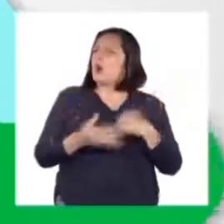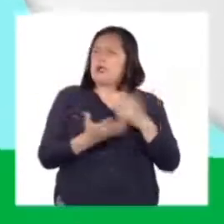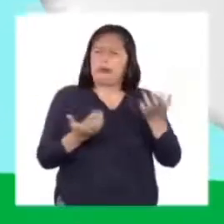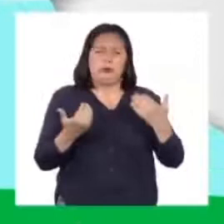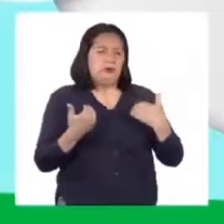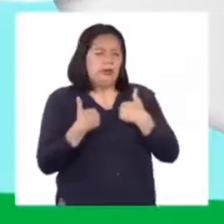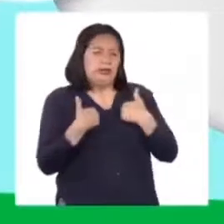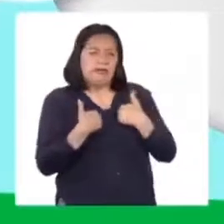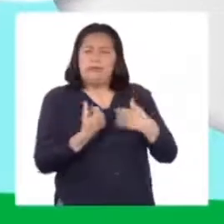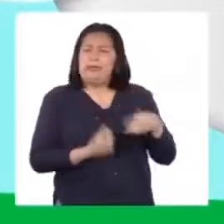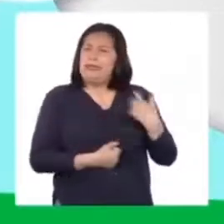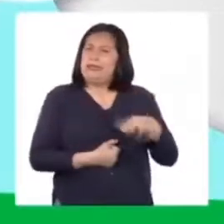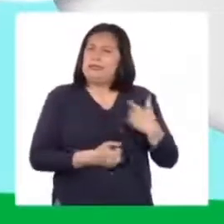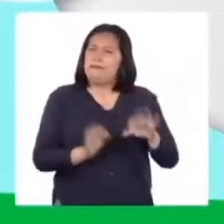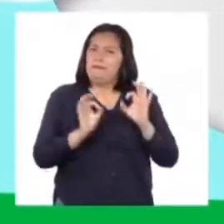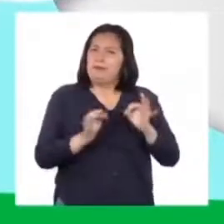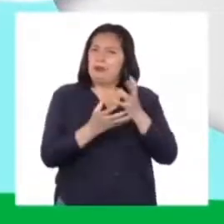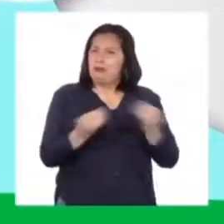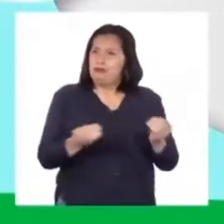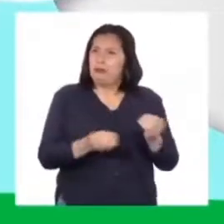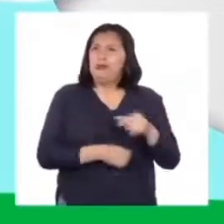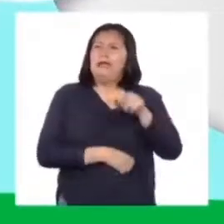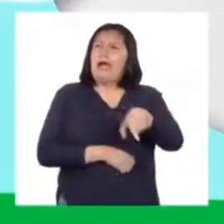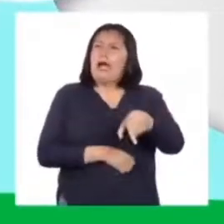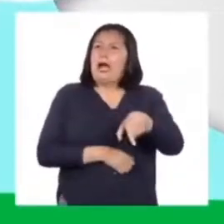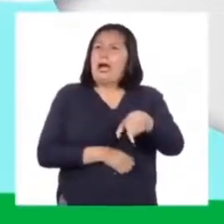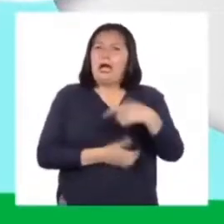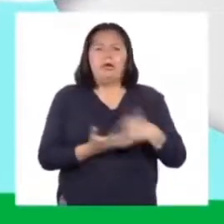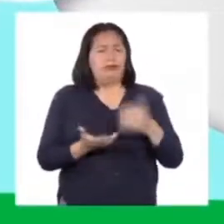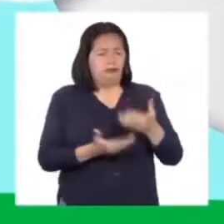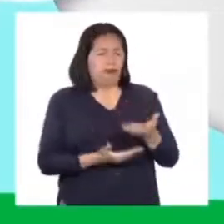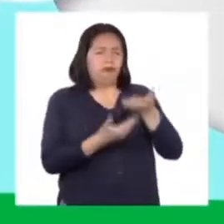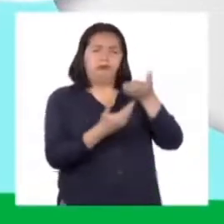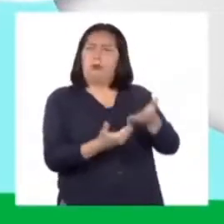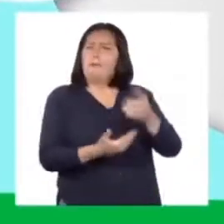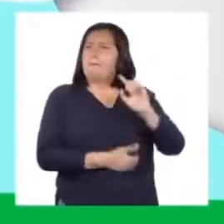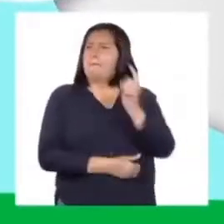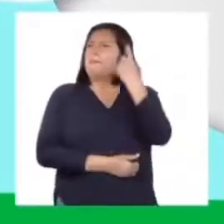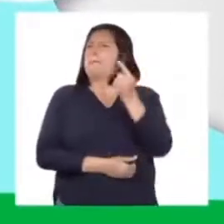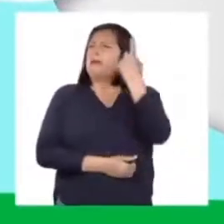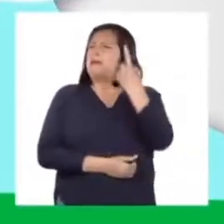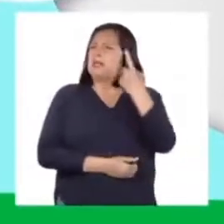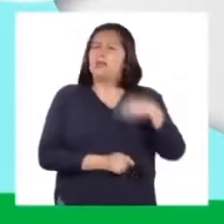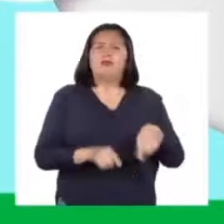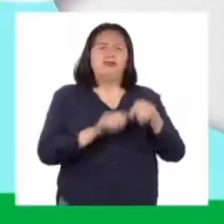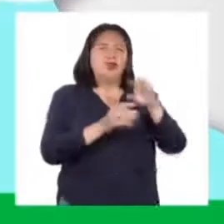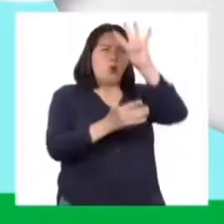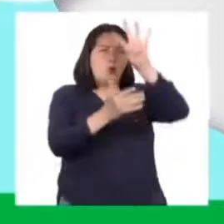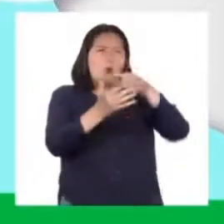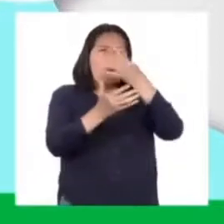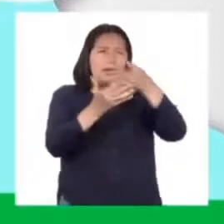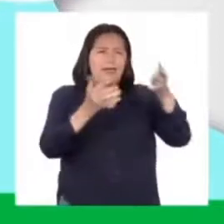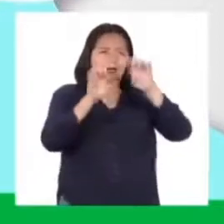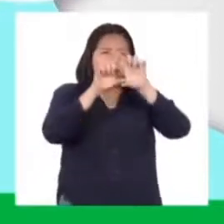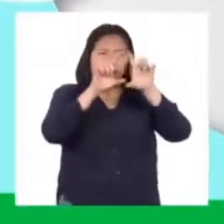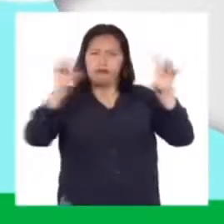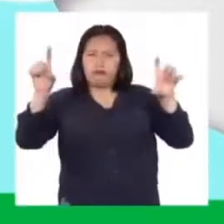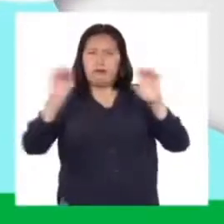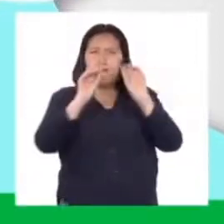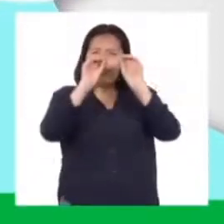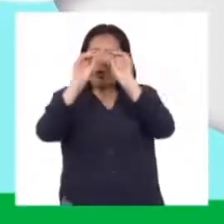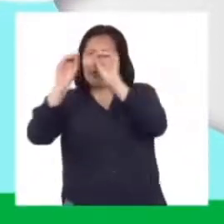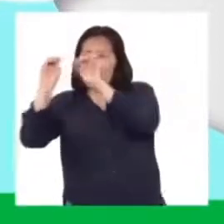siendo amenazadas. Por lo tanto, Lucía propone que primero se elabore una tabla para organizar esta